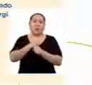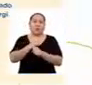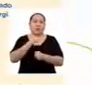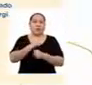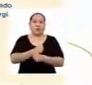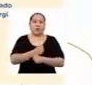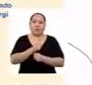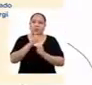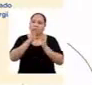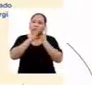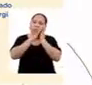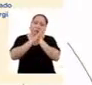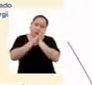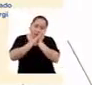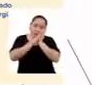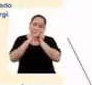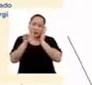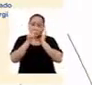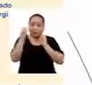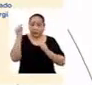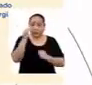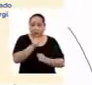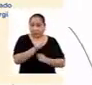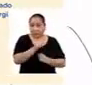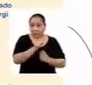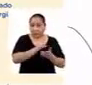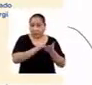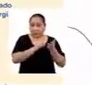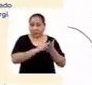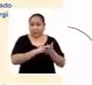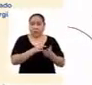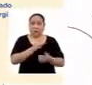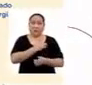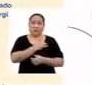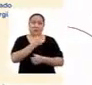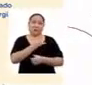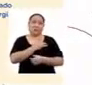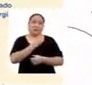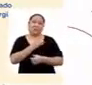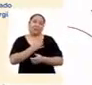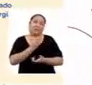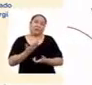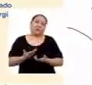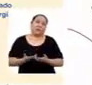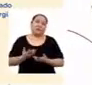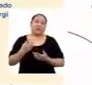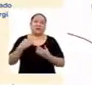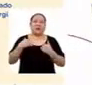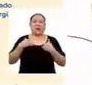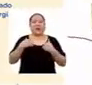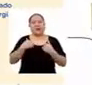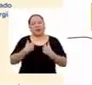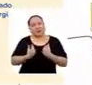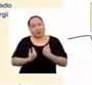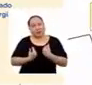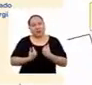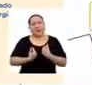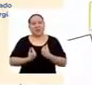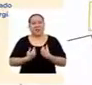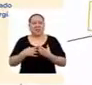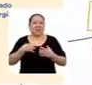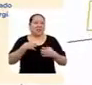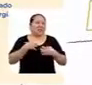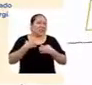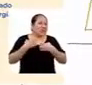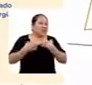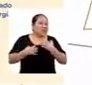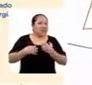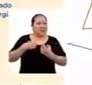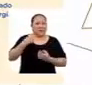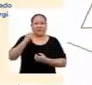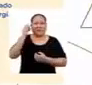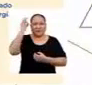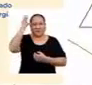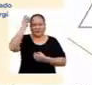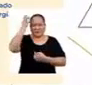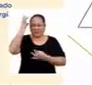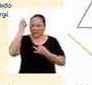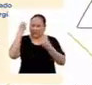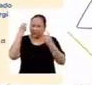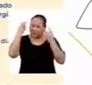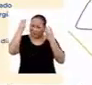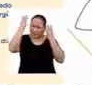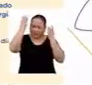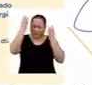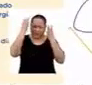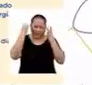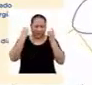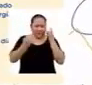no descanso como dice el texto, puedo tener sensación de estar un poco agotado, irritable, con dolor de cabeza durante